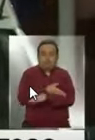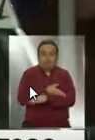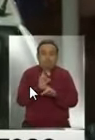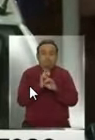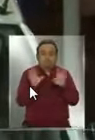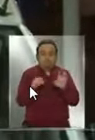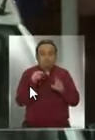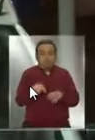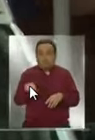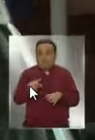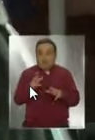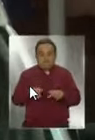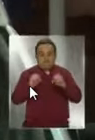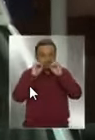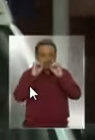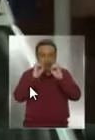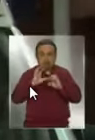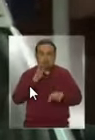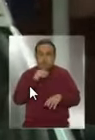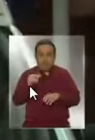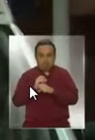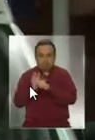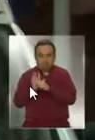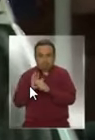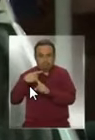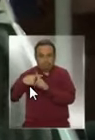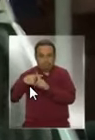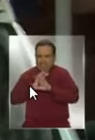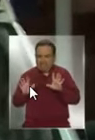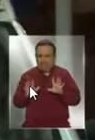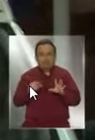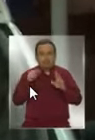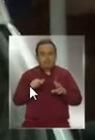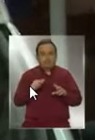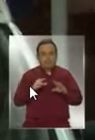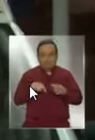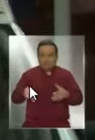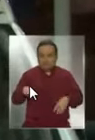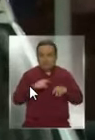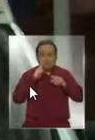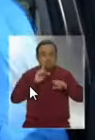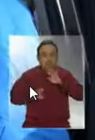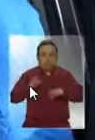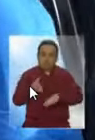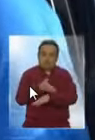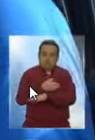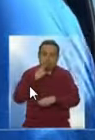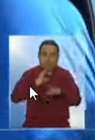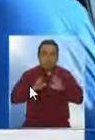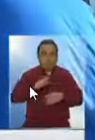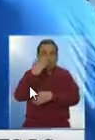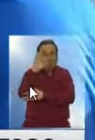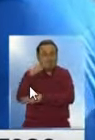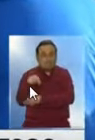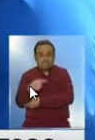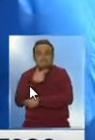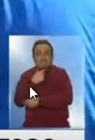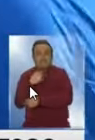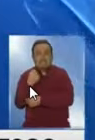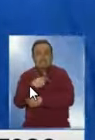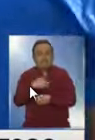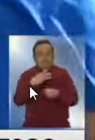momento tenemos cero casos acá en la comuna, pero es importante mantener la prevención en estos momentos. En La Serena también quisieron ayudar